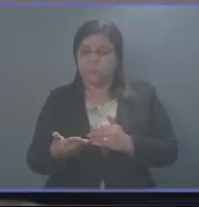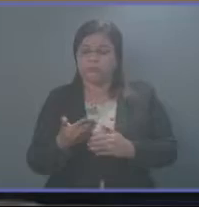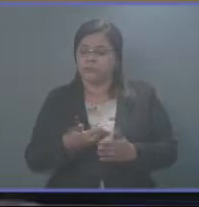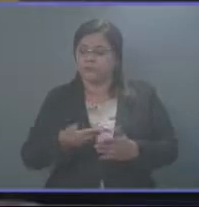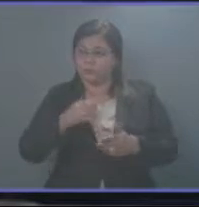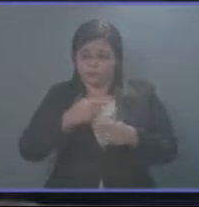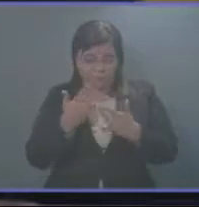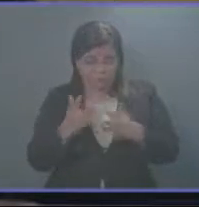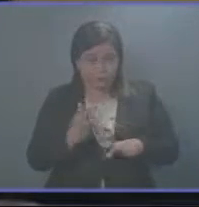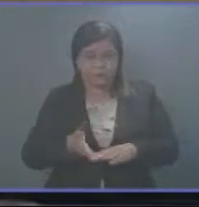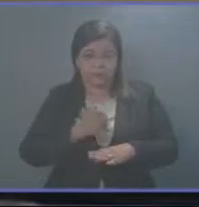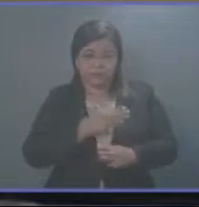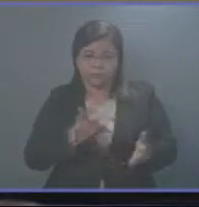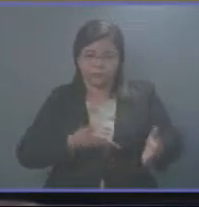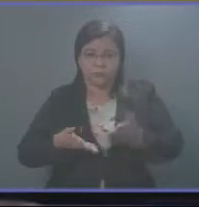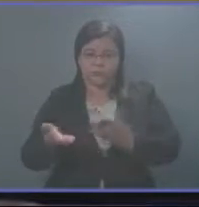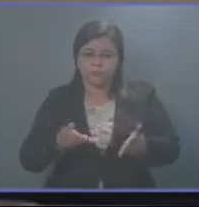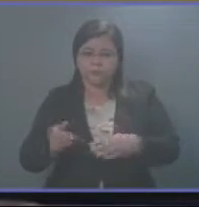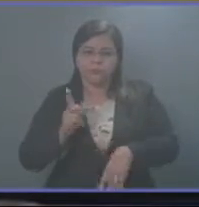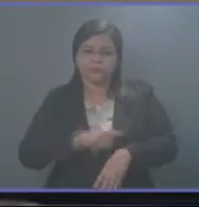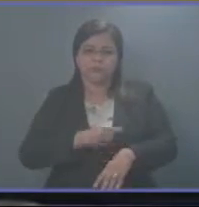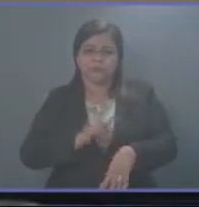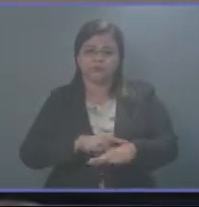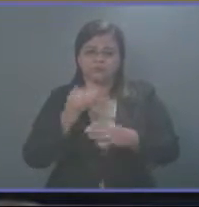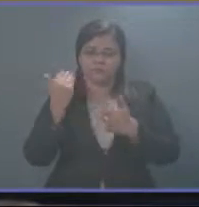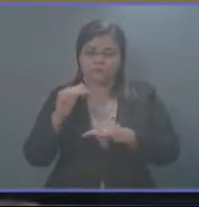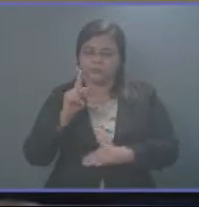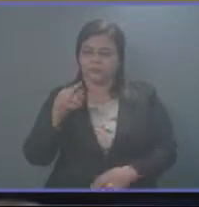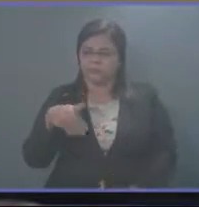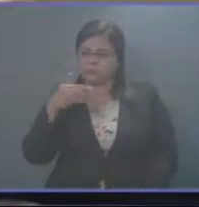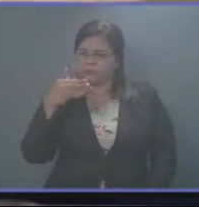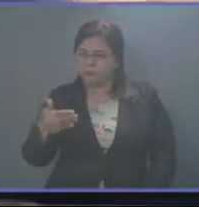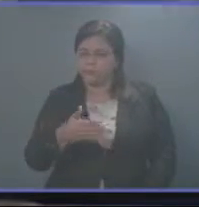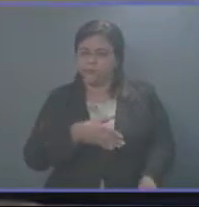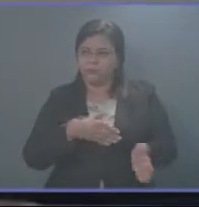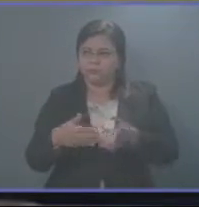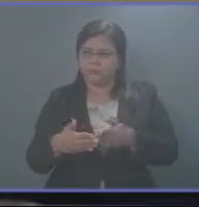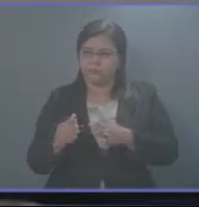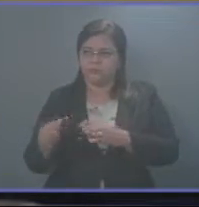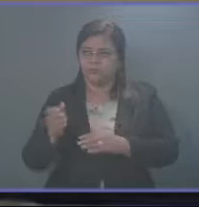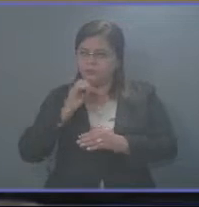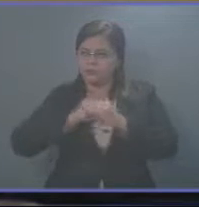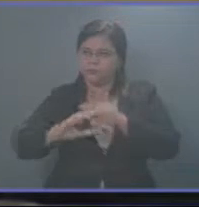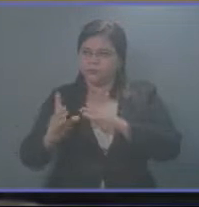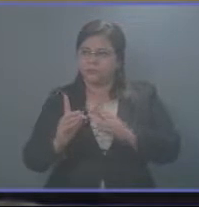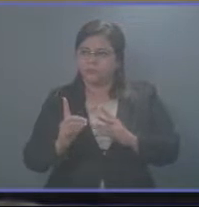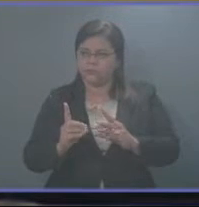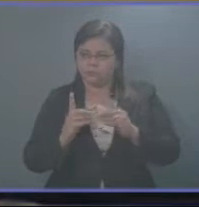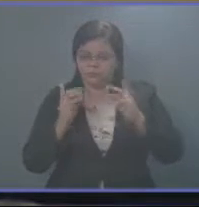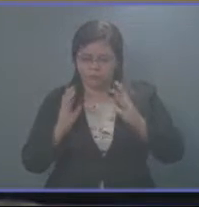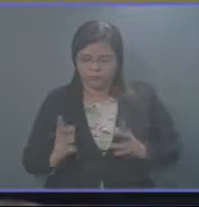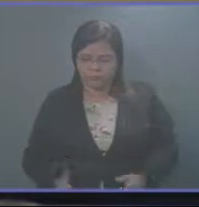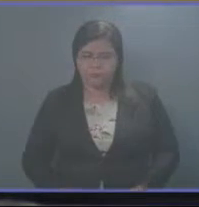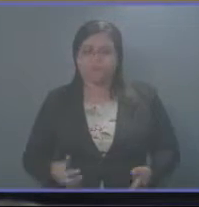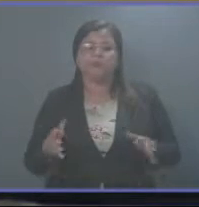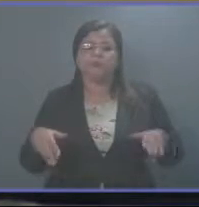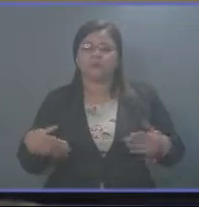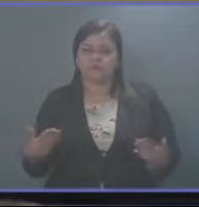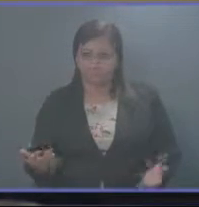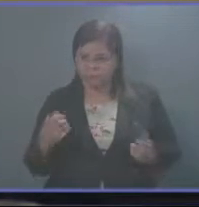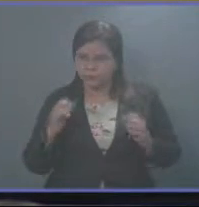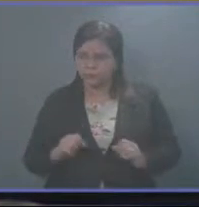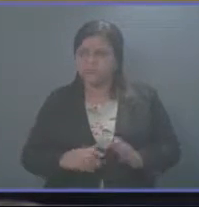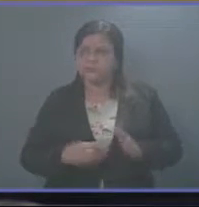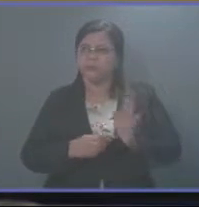el servicio contarán con un plazo de un año contado a partir de la publicación del presente decreto para presentar la